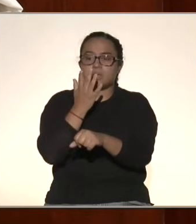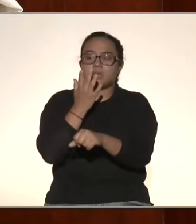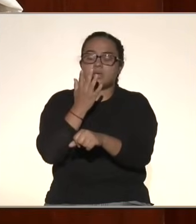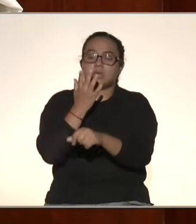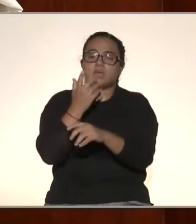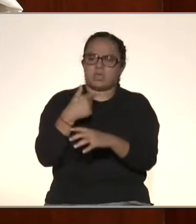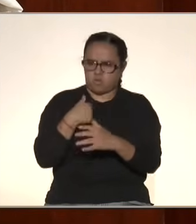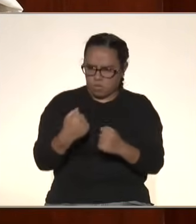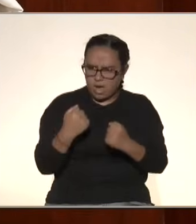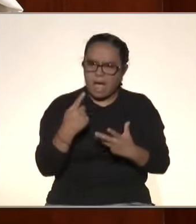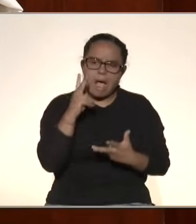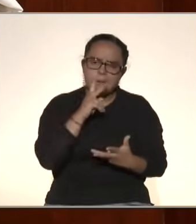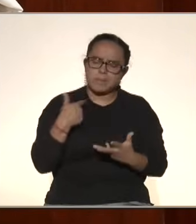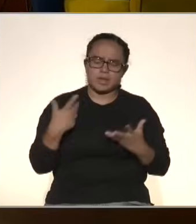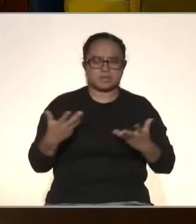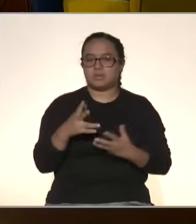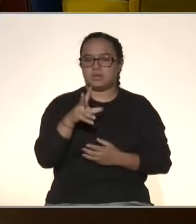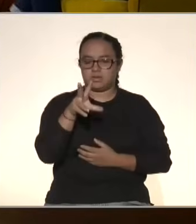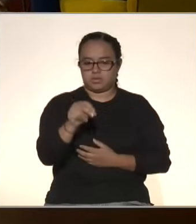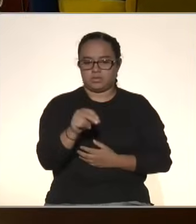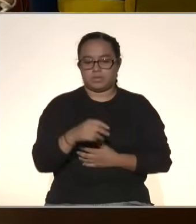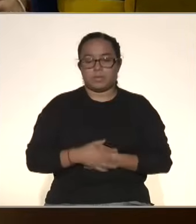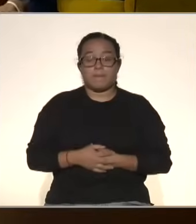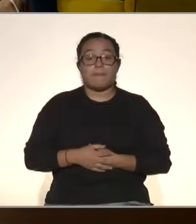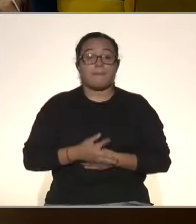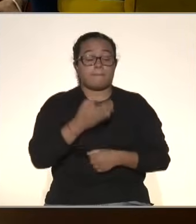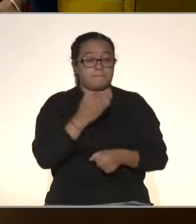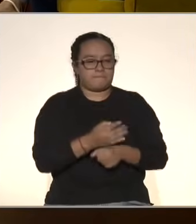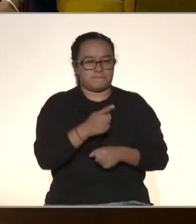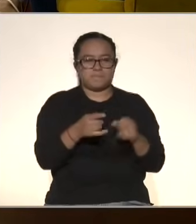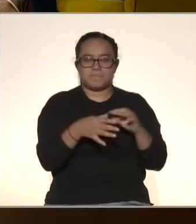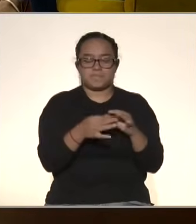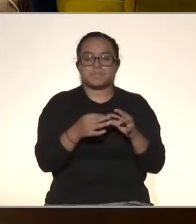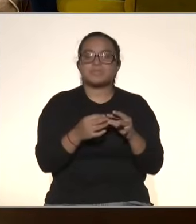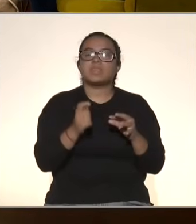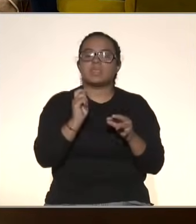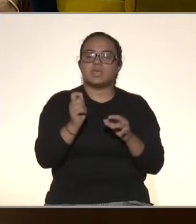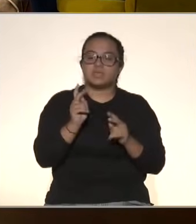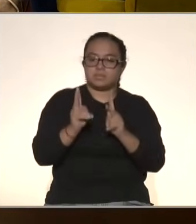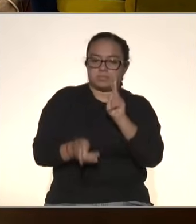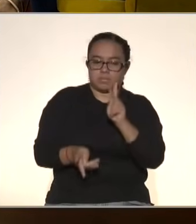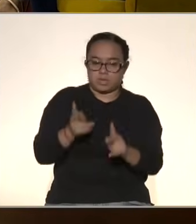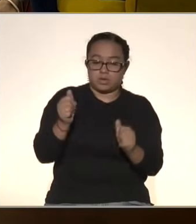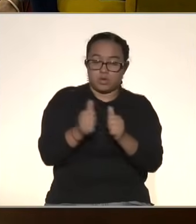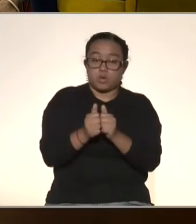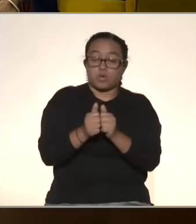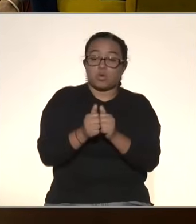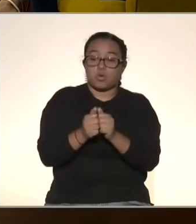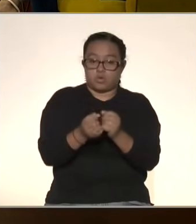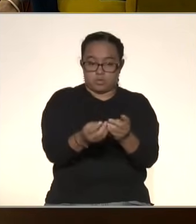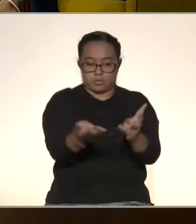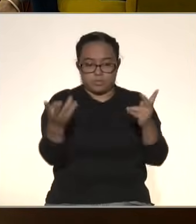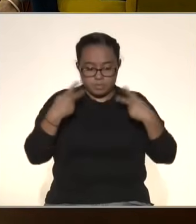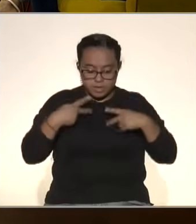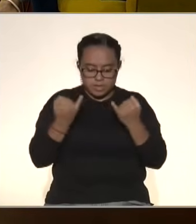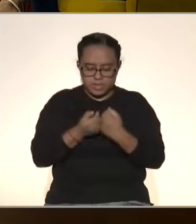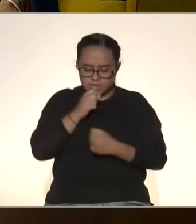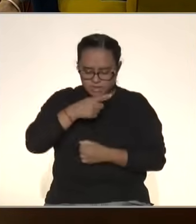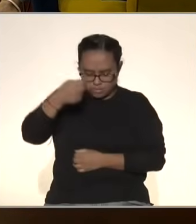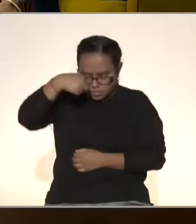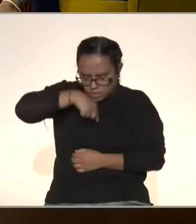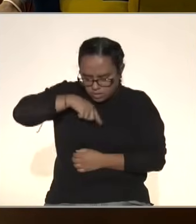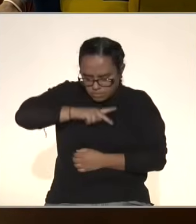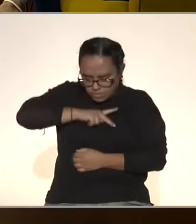los puños o como quieras. No, de hecho, lo que estamos diciendo Pero- es justamente platicarlo, ¿no? O sea, platicarlo contigo misma y con los demás. Exactamente.